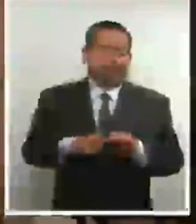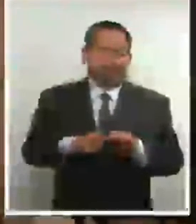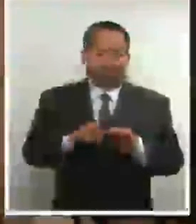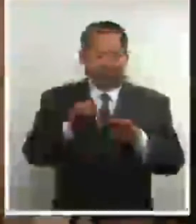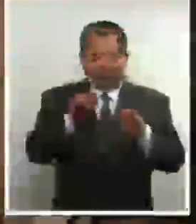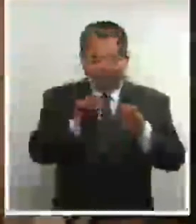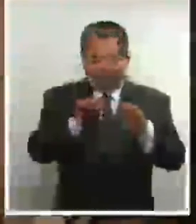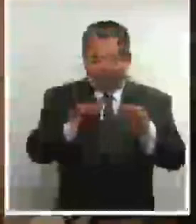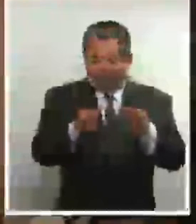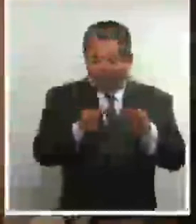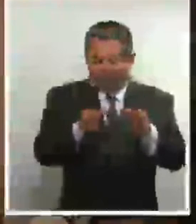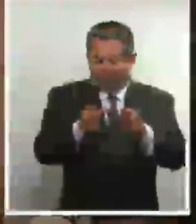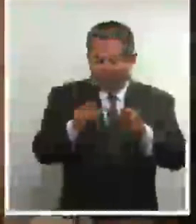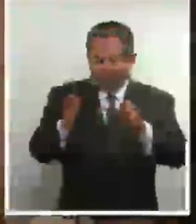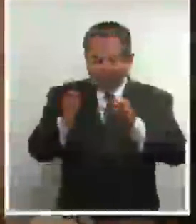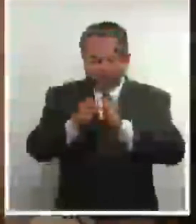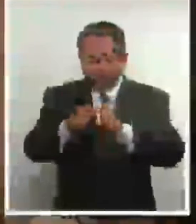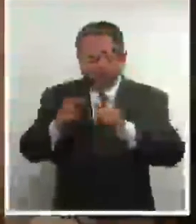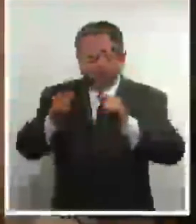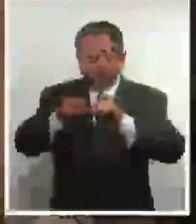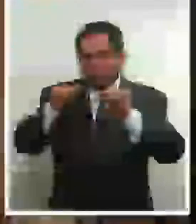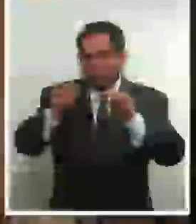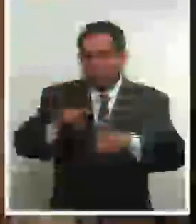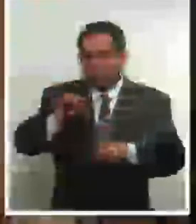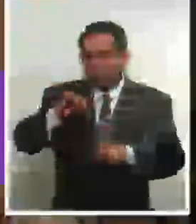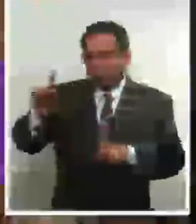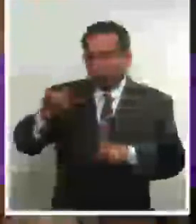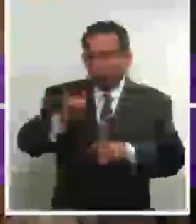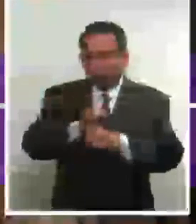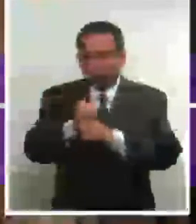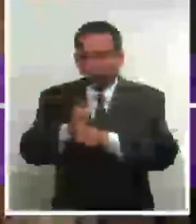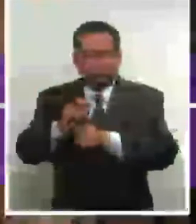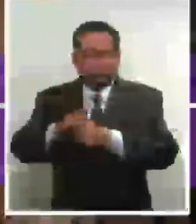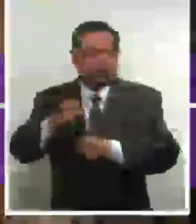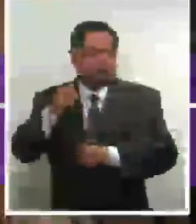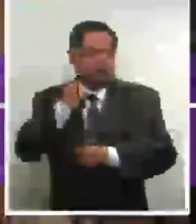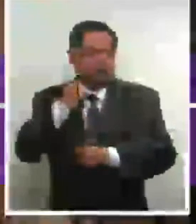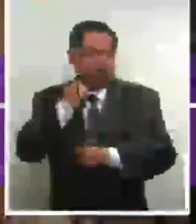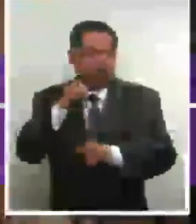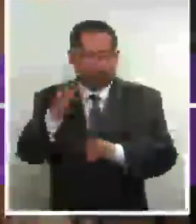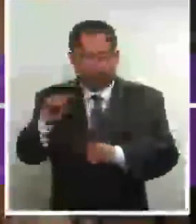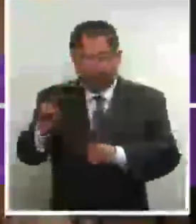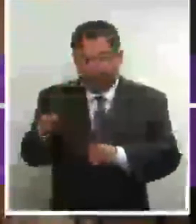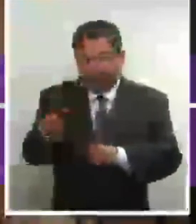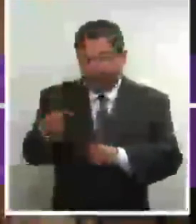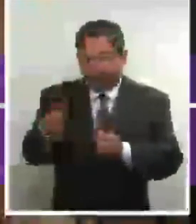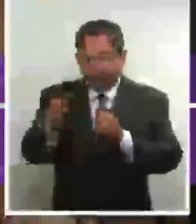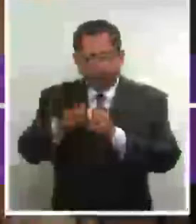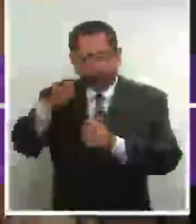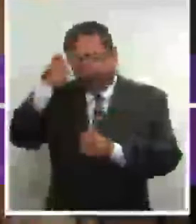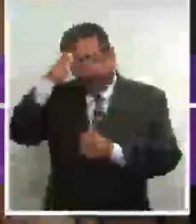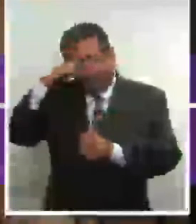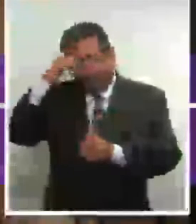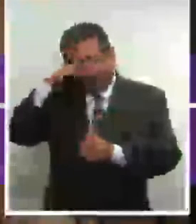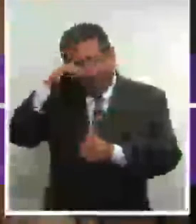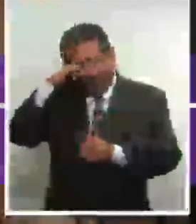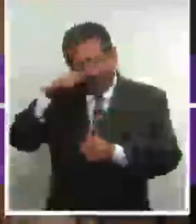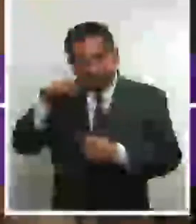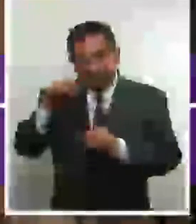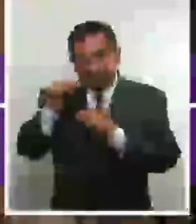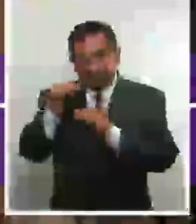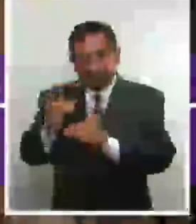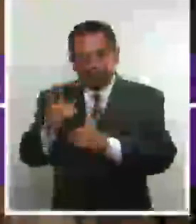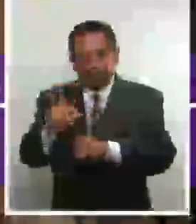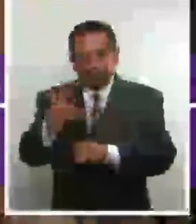punto y coma, contar con título profesional de licenciado en Derecho, coma, con experiencia mínima